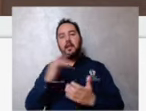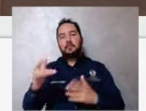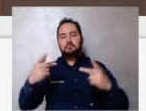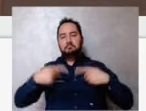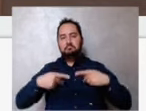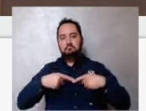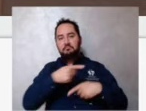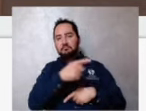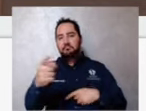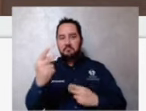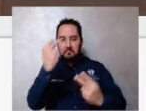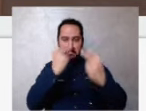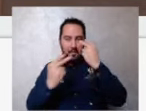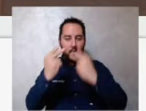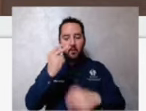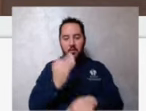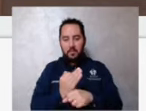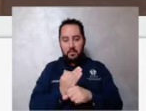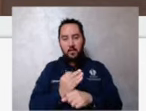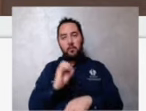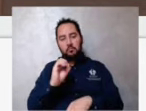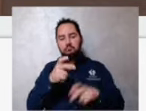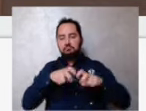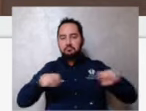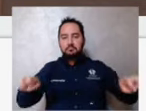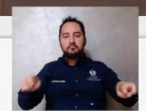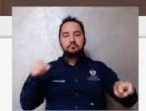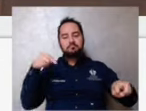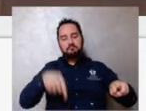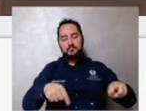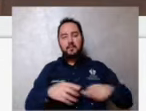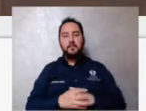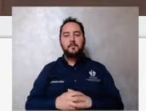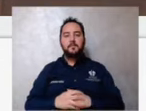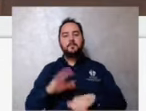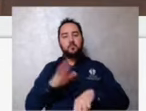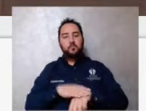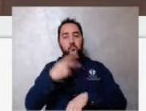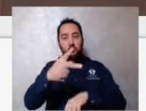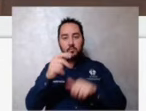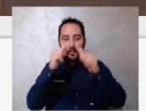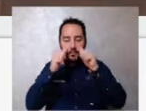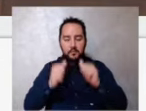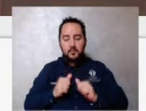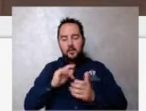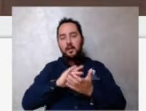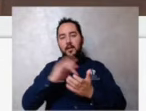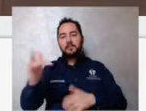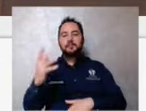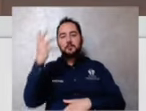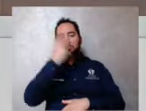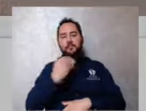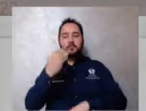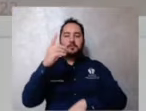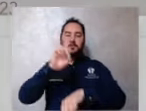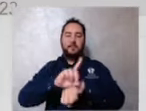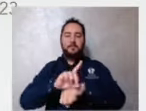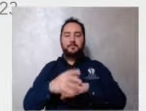a quienes nos acompañaron en este salón de pleno y a quienes siguieron la transmisión. Por su atención, muchísimas gracias y buen día.